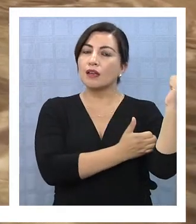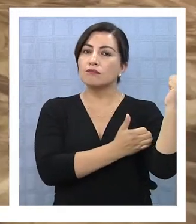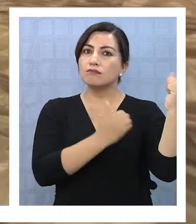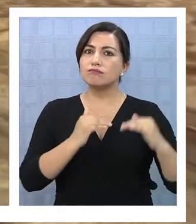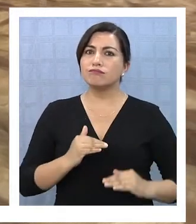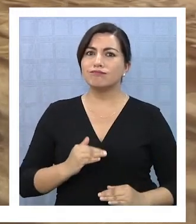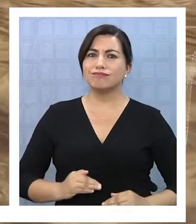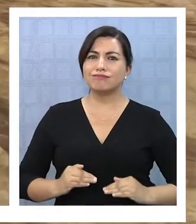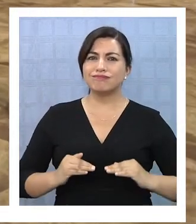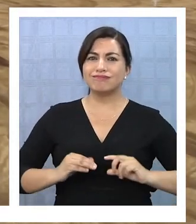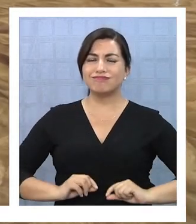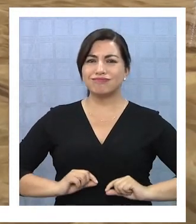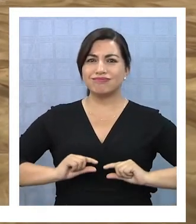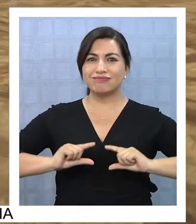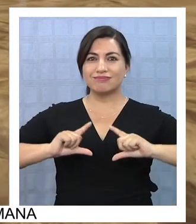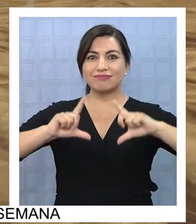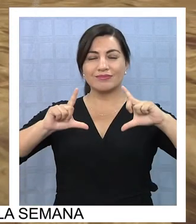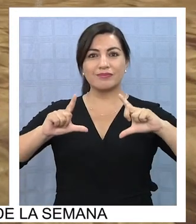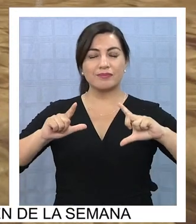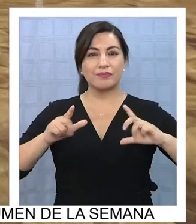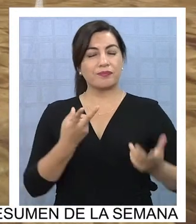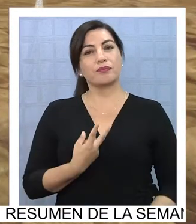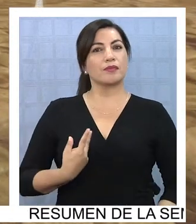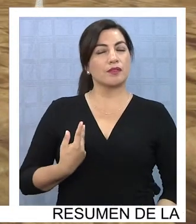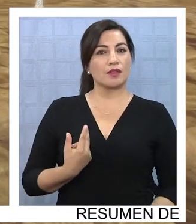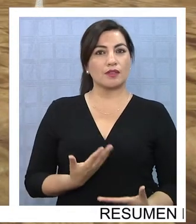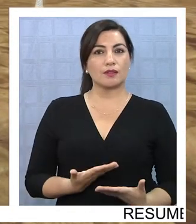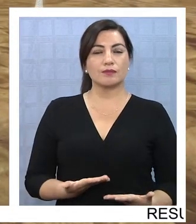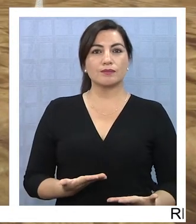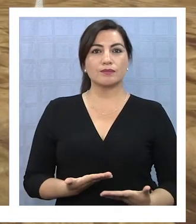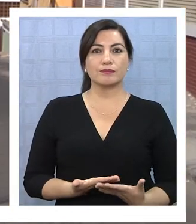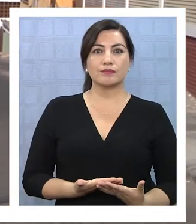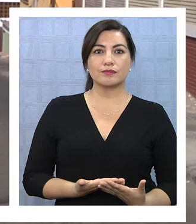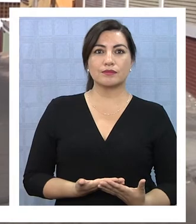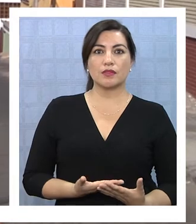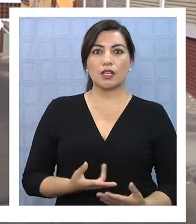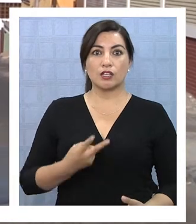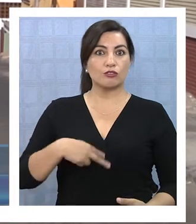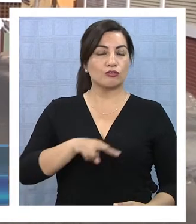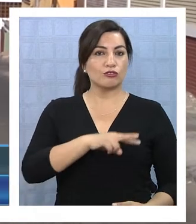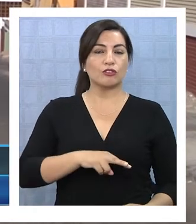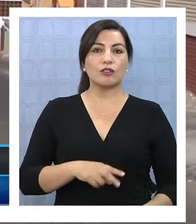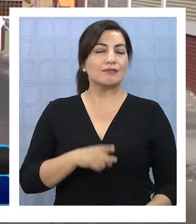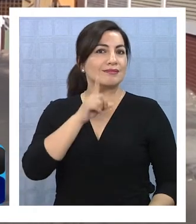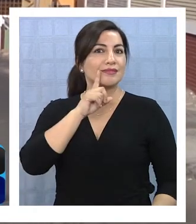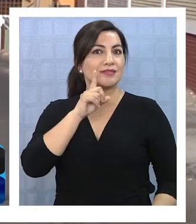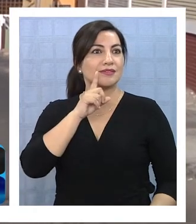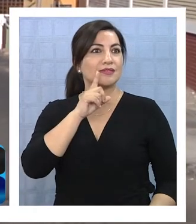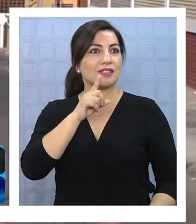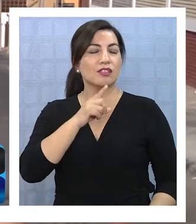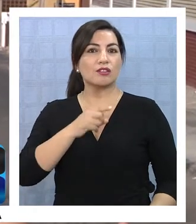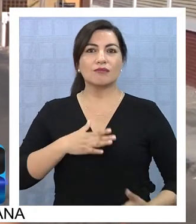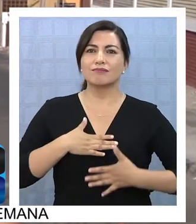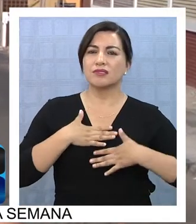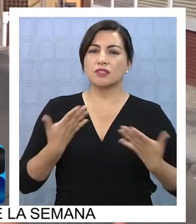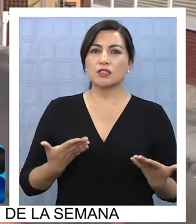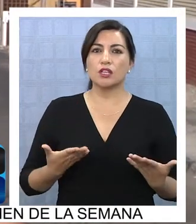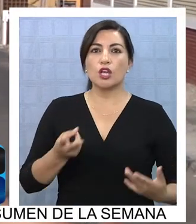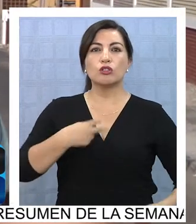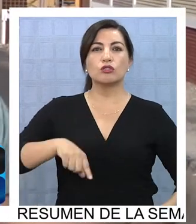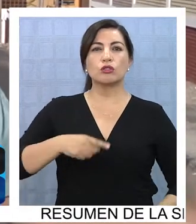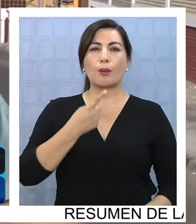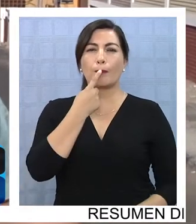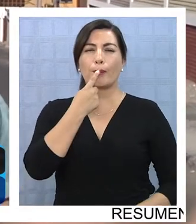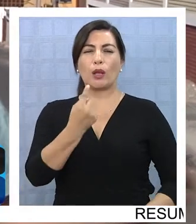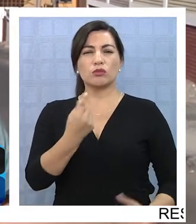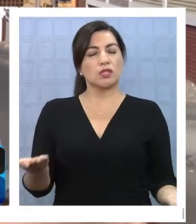y esa demanda hay que de alguna manera satisfacerla. Entonces la pregunta que yo creo que hay hacerse